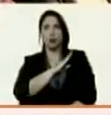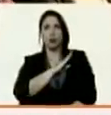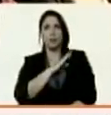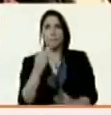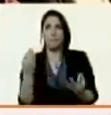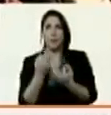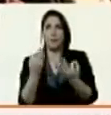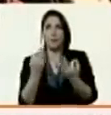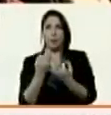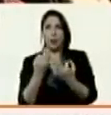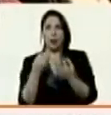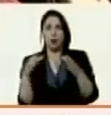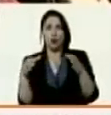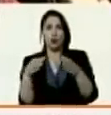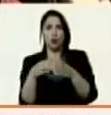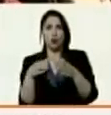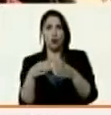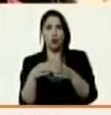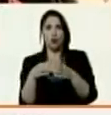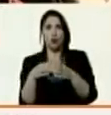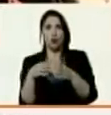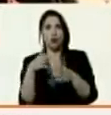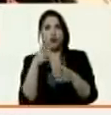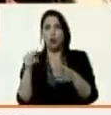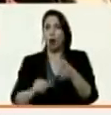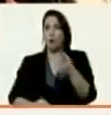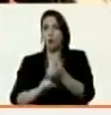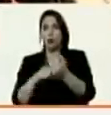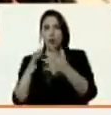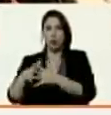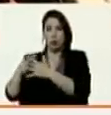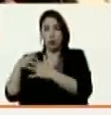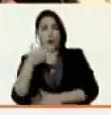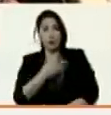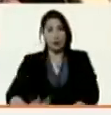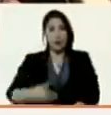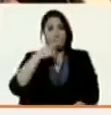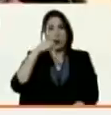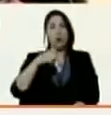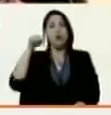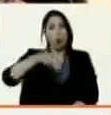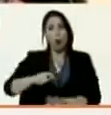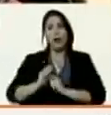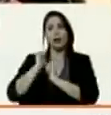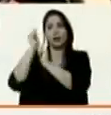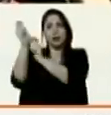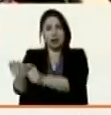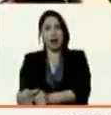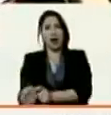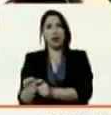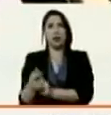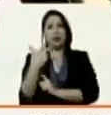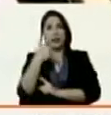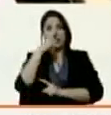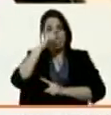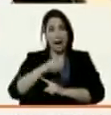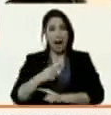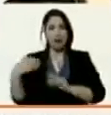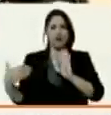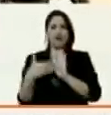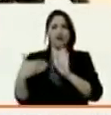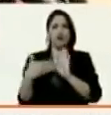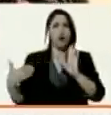es el grupo los no alineados que presidente nicolás maduro hoy esté entregando los luego de tres años intensos de guerra contra venezuela de ataque